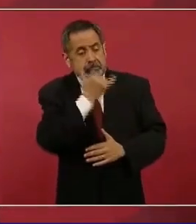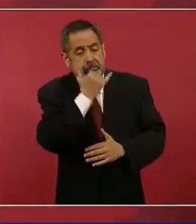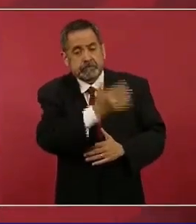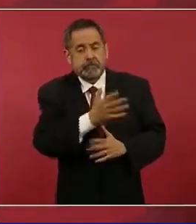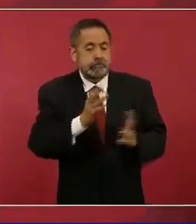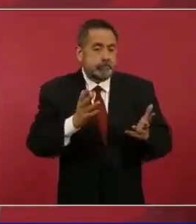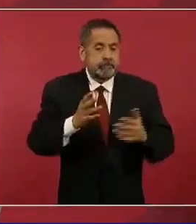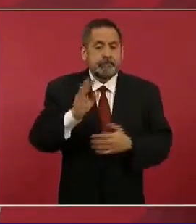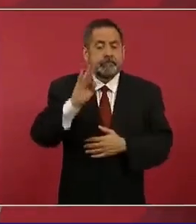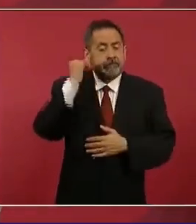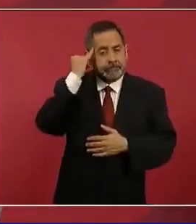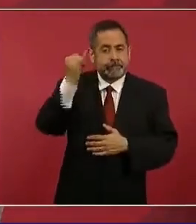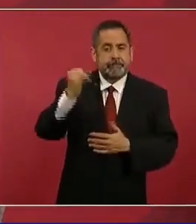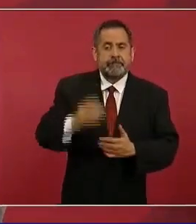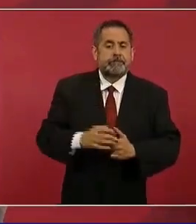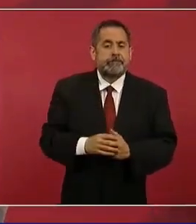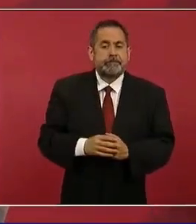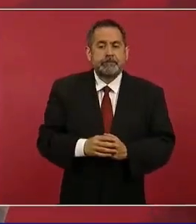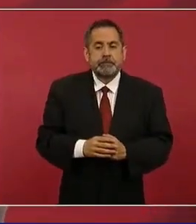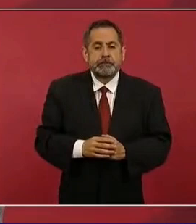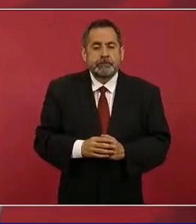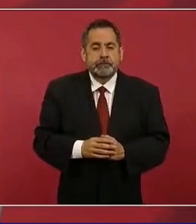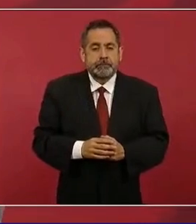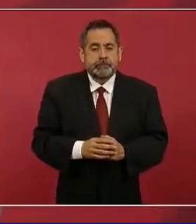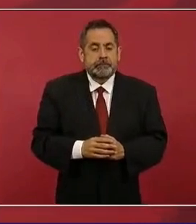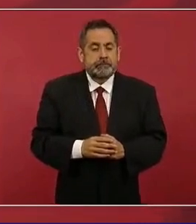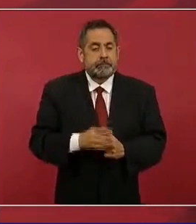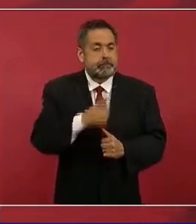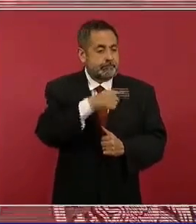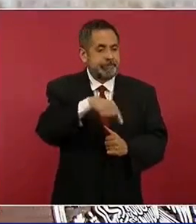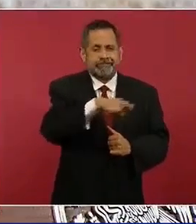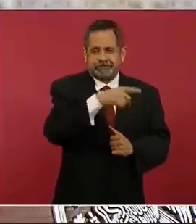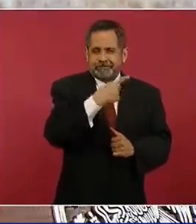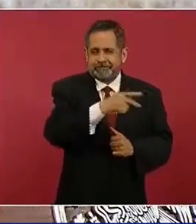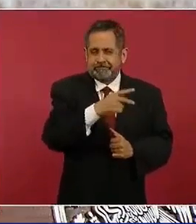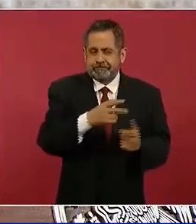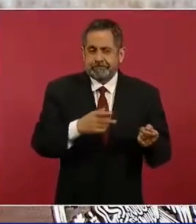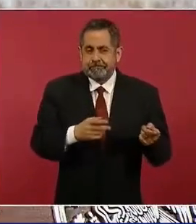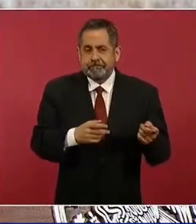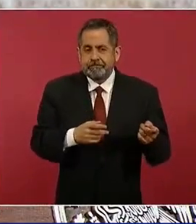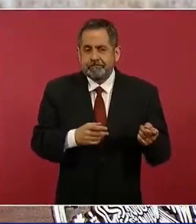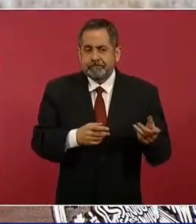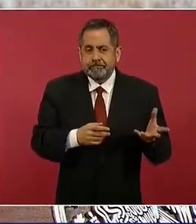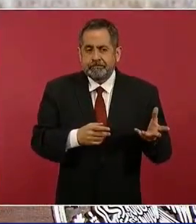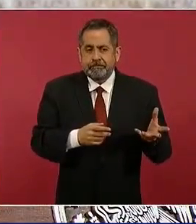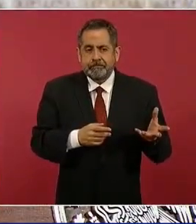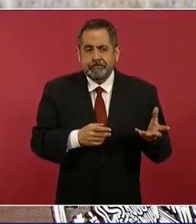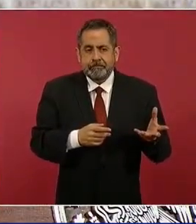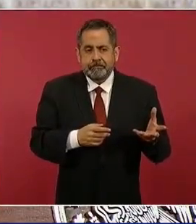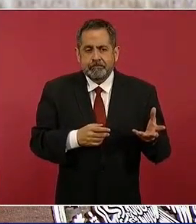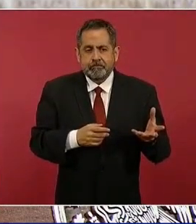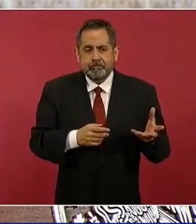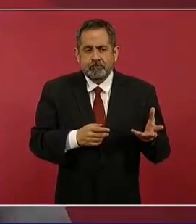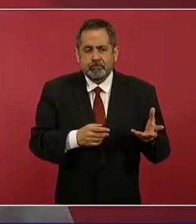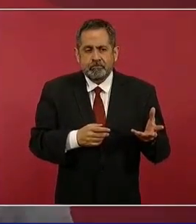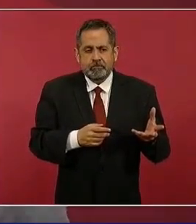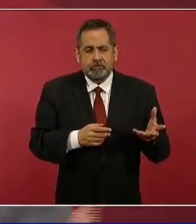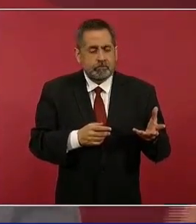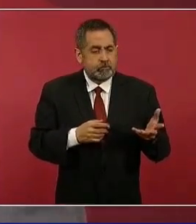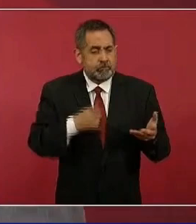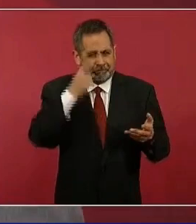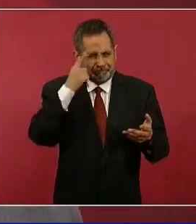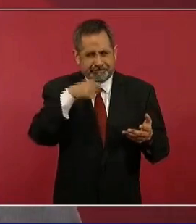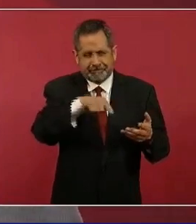porque imagínense si esto no cambia, que me